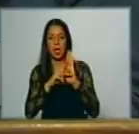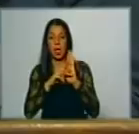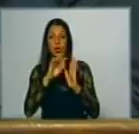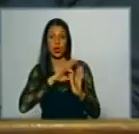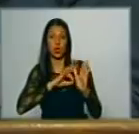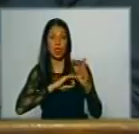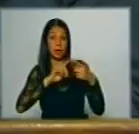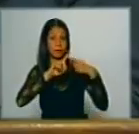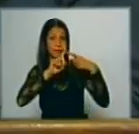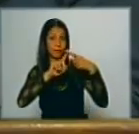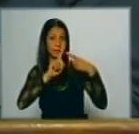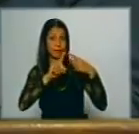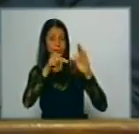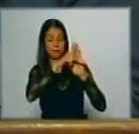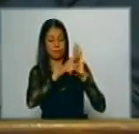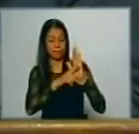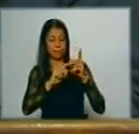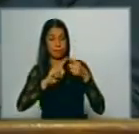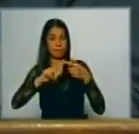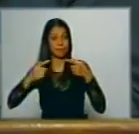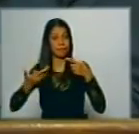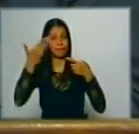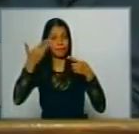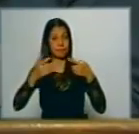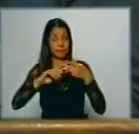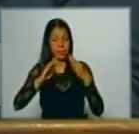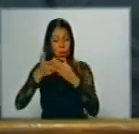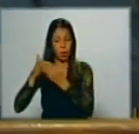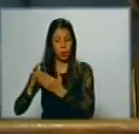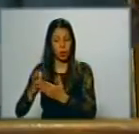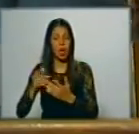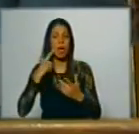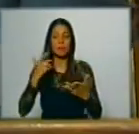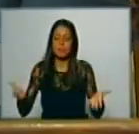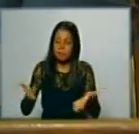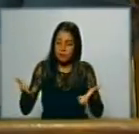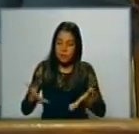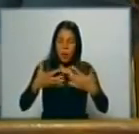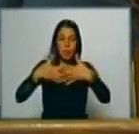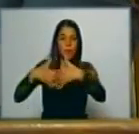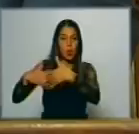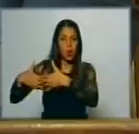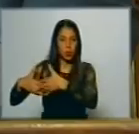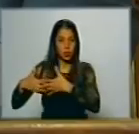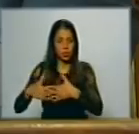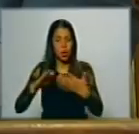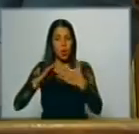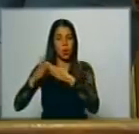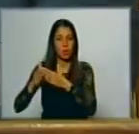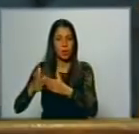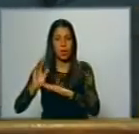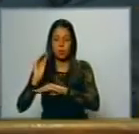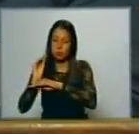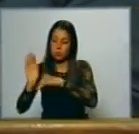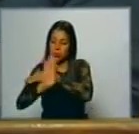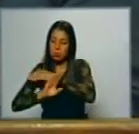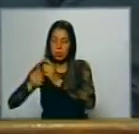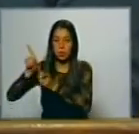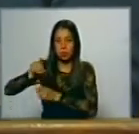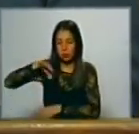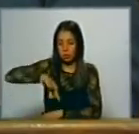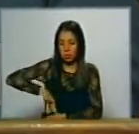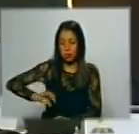social, equilibrando el estímulo a la actividad productiva con la protección efectiva del salario. Es